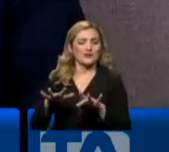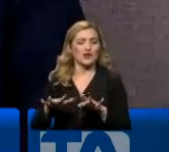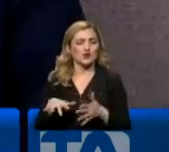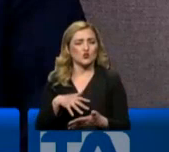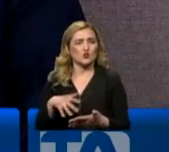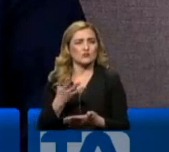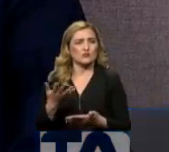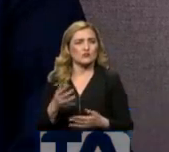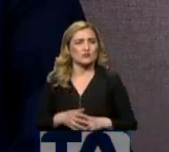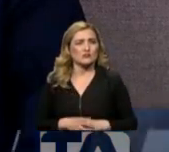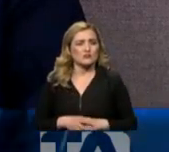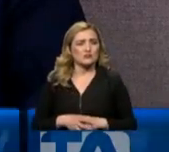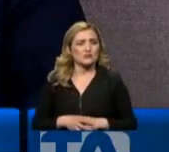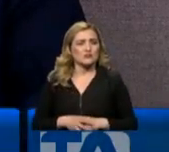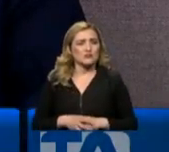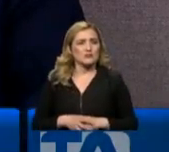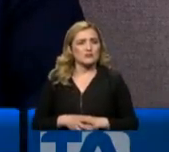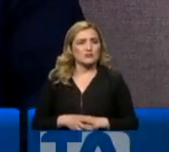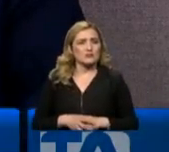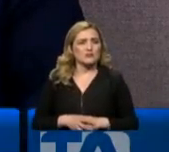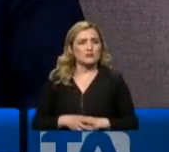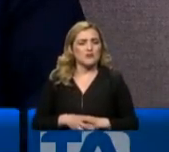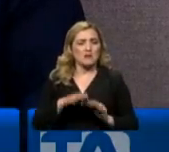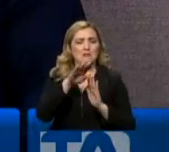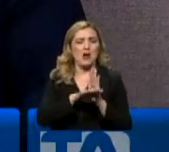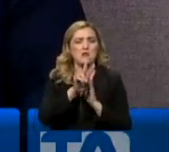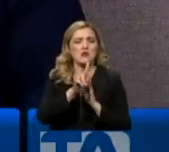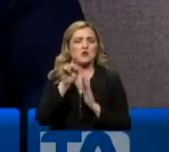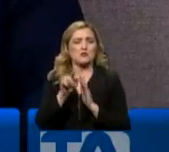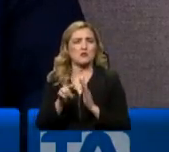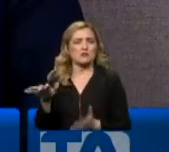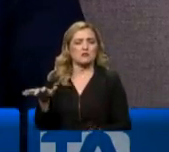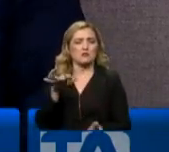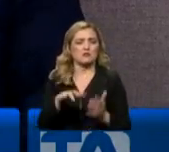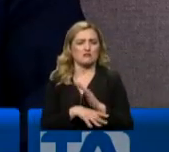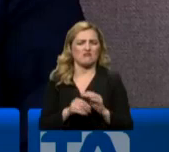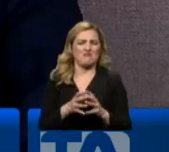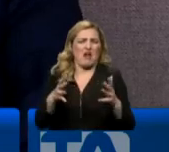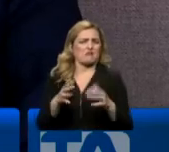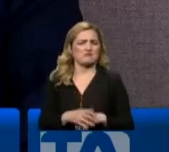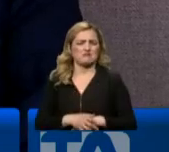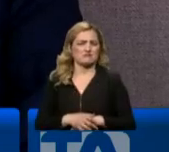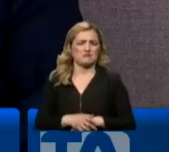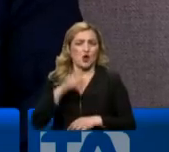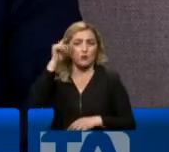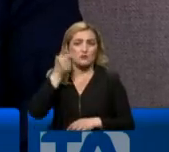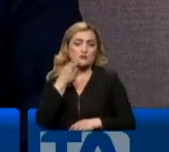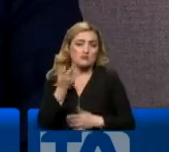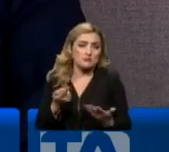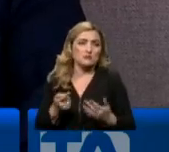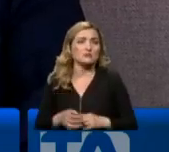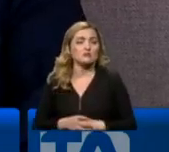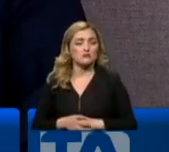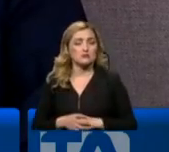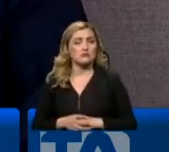Ortiz. La reducción era de 22 mil barriles, es decir, no es significativo. El gobierno argumenta en el sentido de